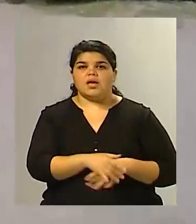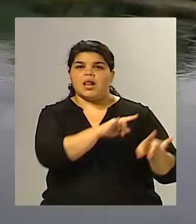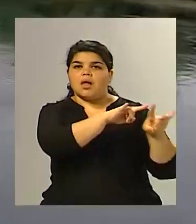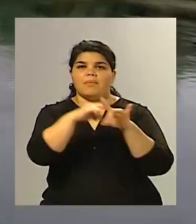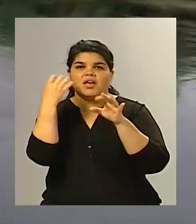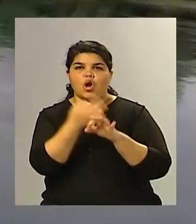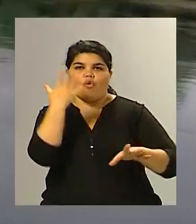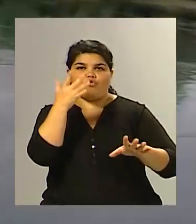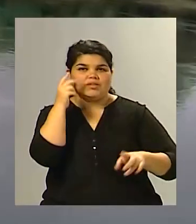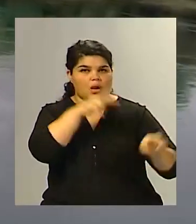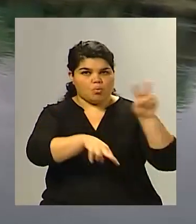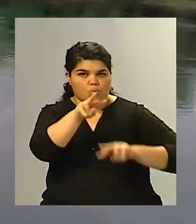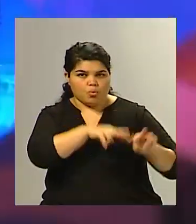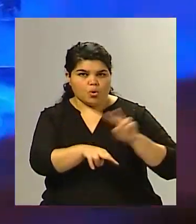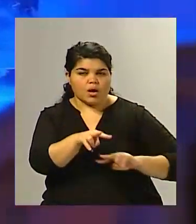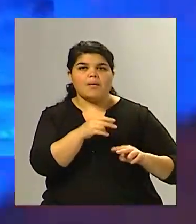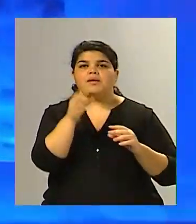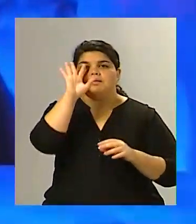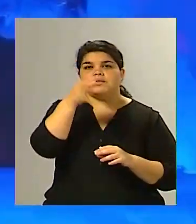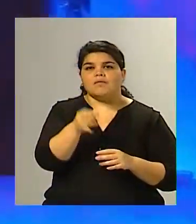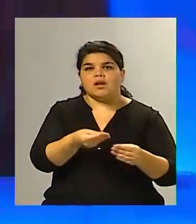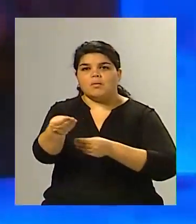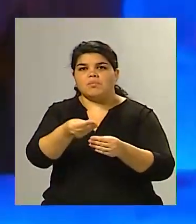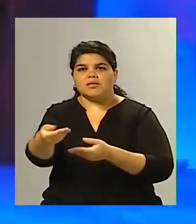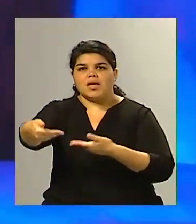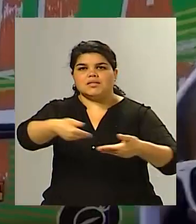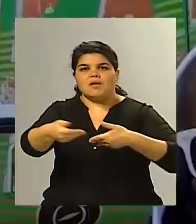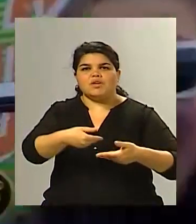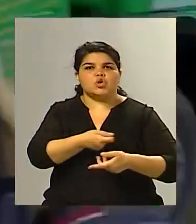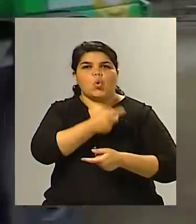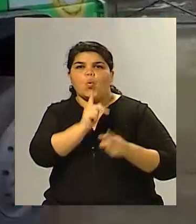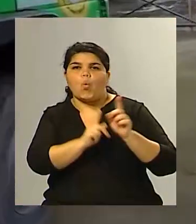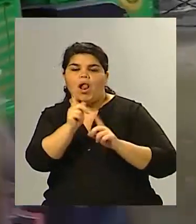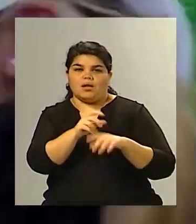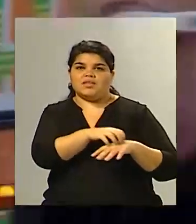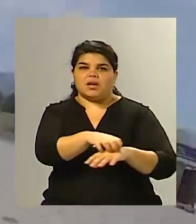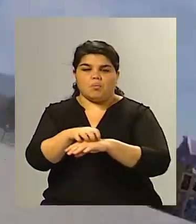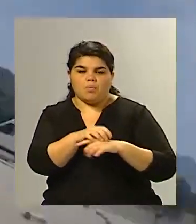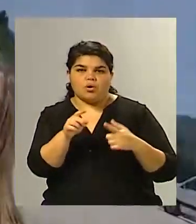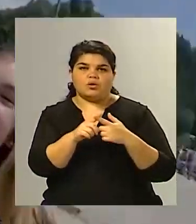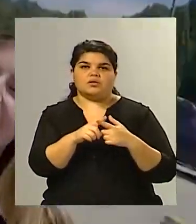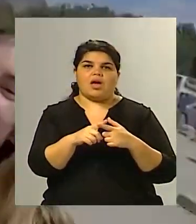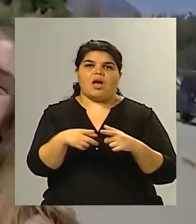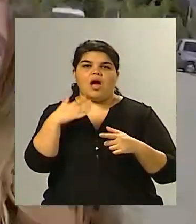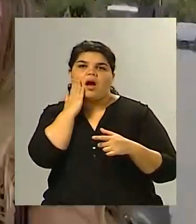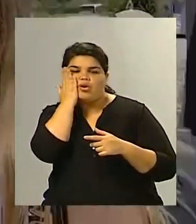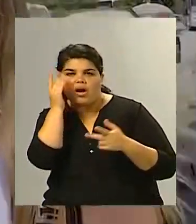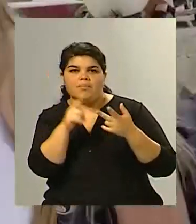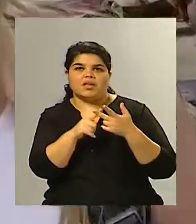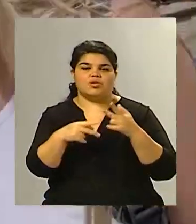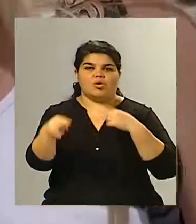que debe garantizarnos esa agencia de turismo. Servicios esenciales de transporte, alojamiento, gastronomía,